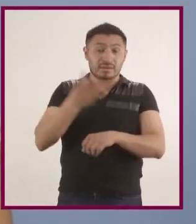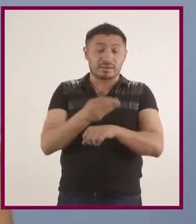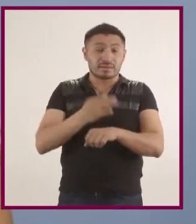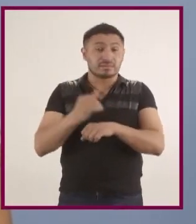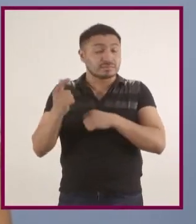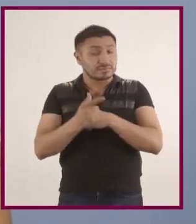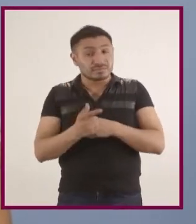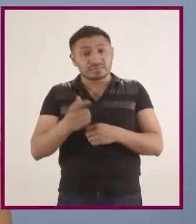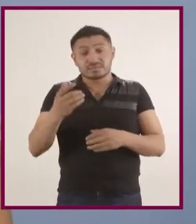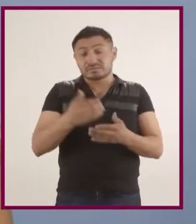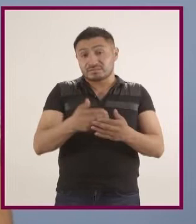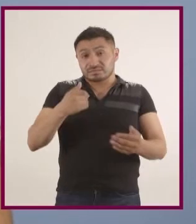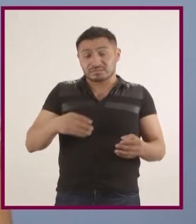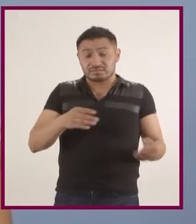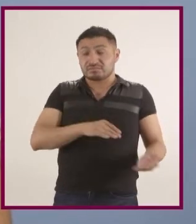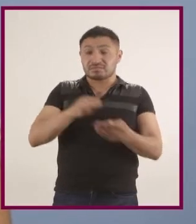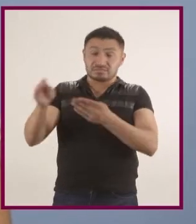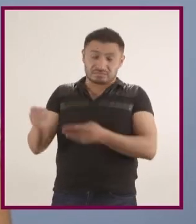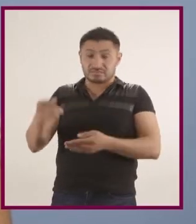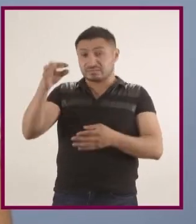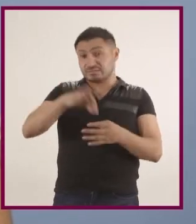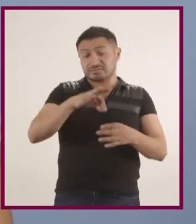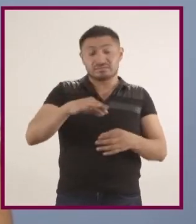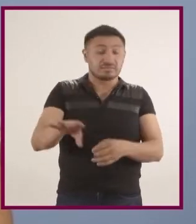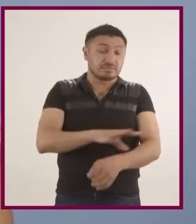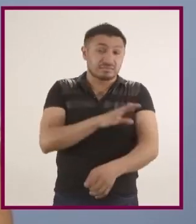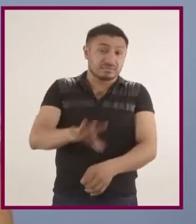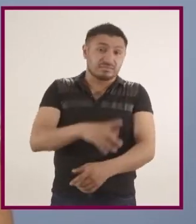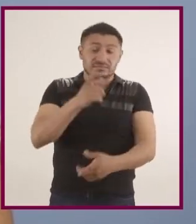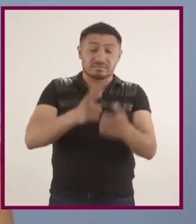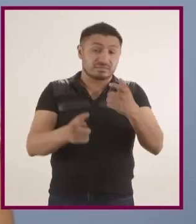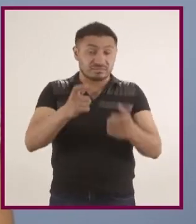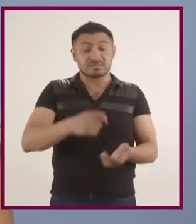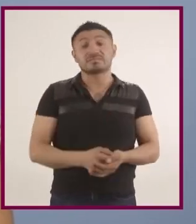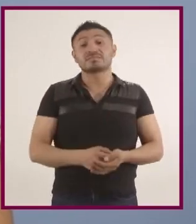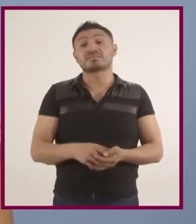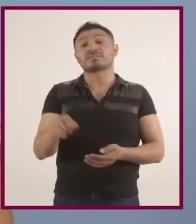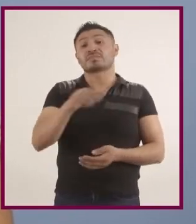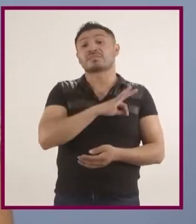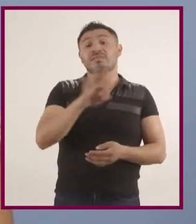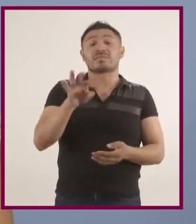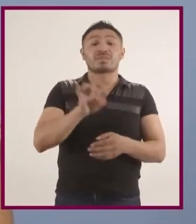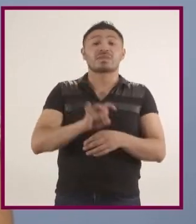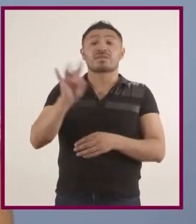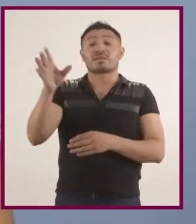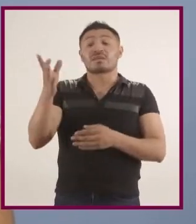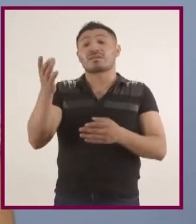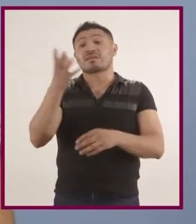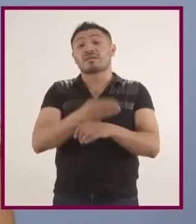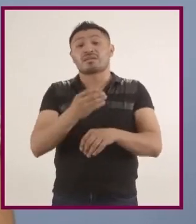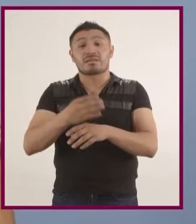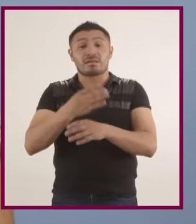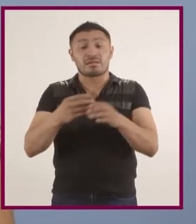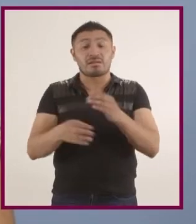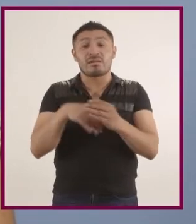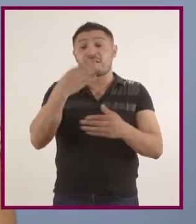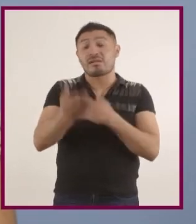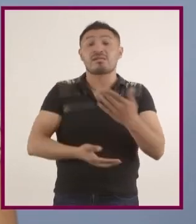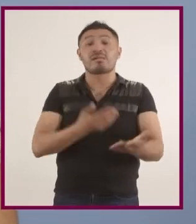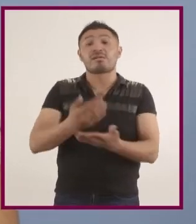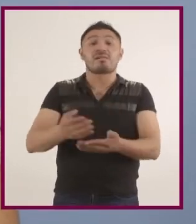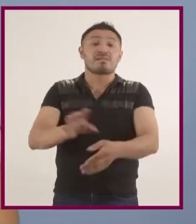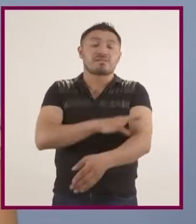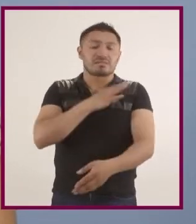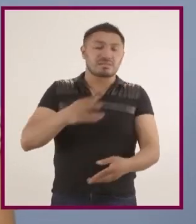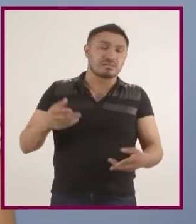Antes de cambiarlo para ahorrar dinero y evitar generar tantos residuos puedes mandar a componer sus cosas en servicios electrónicos con